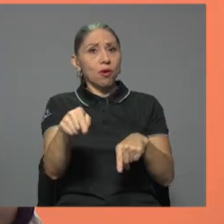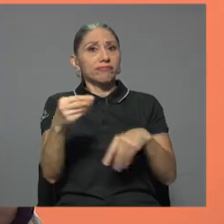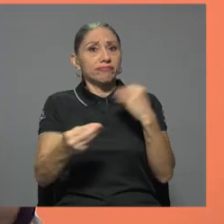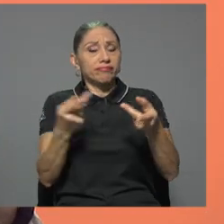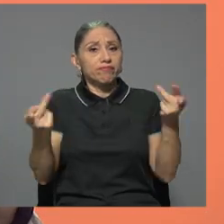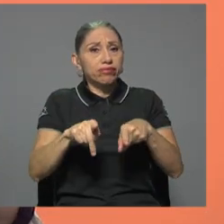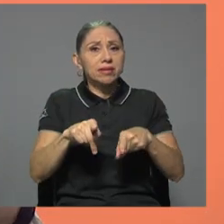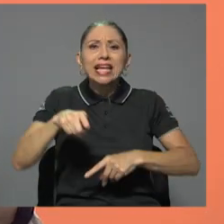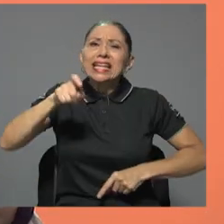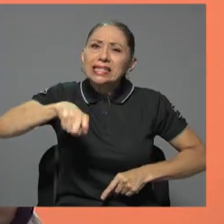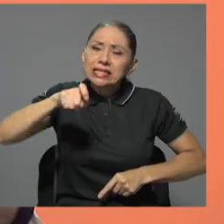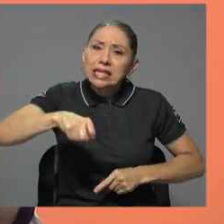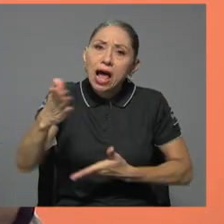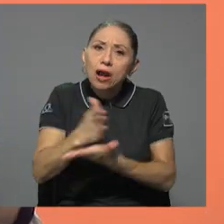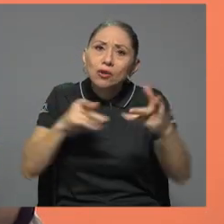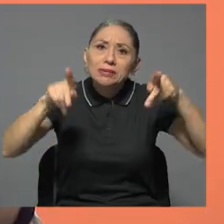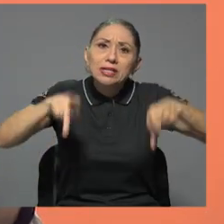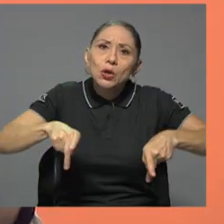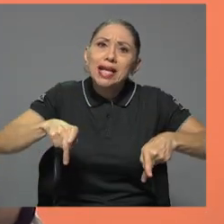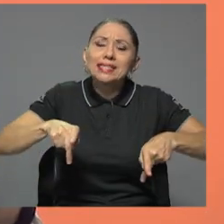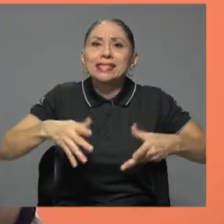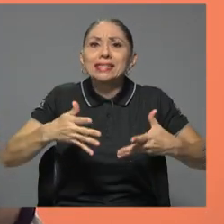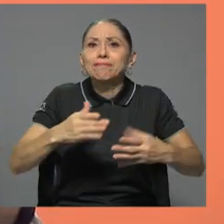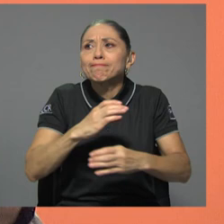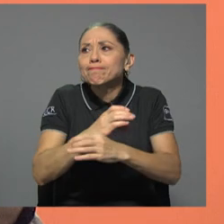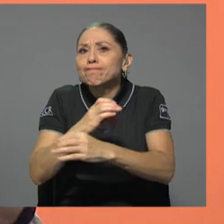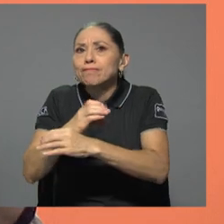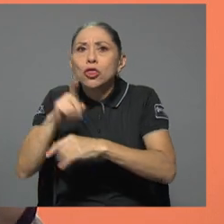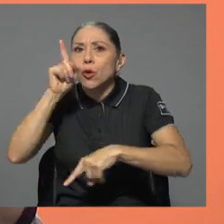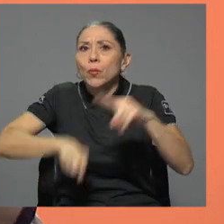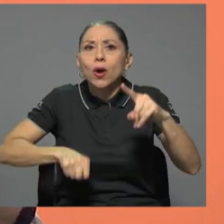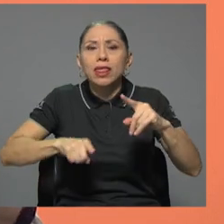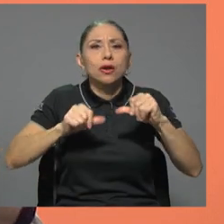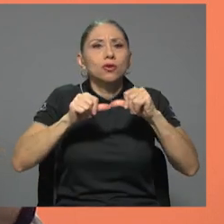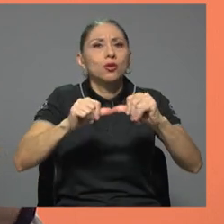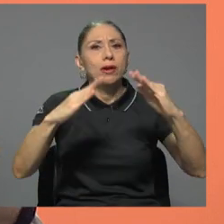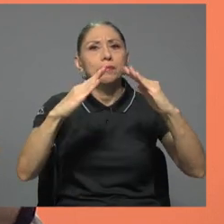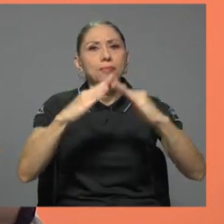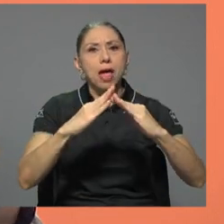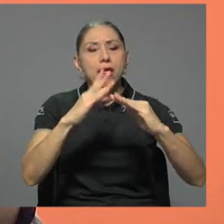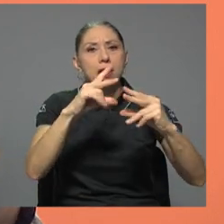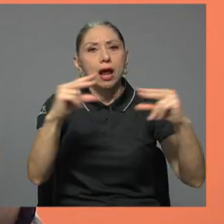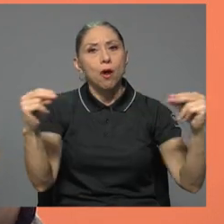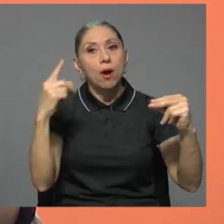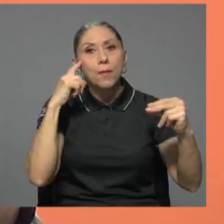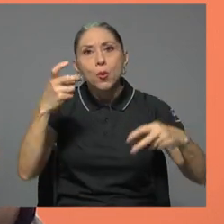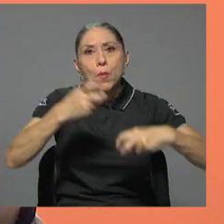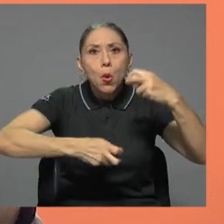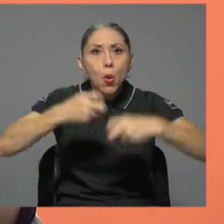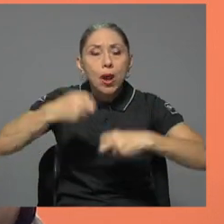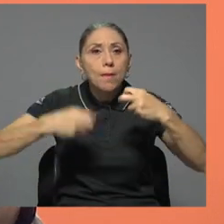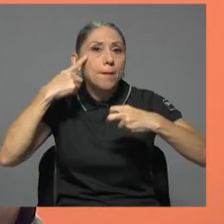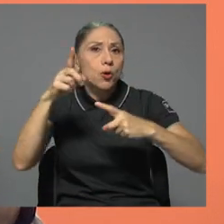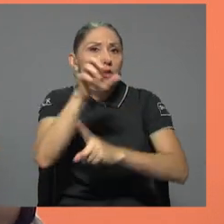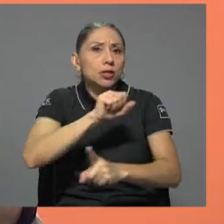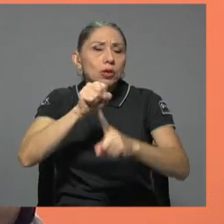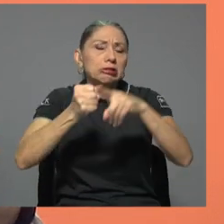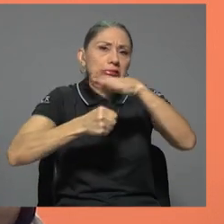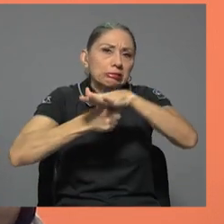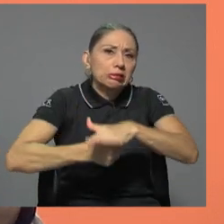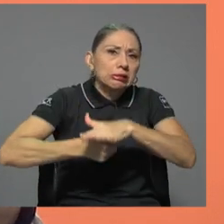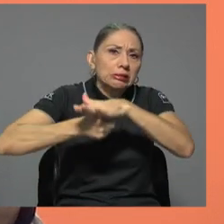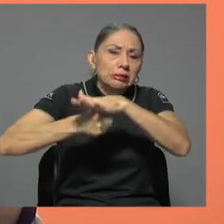seguridad de algunas personas que no pueden vivir en esto en el vecino país a raíz del conflicto era ya raíz de la represión que ha iniciado